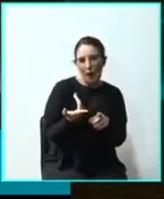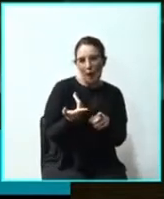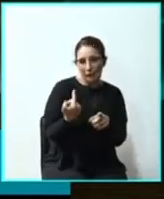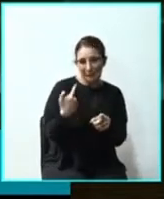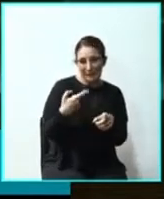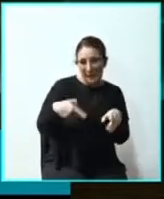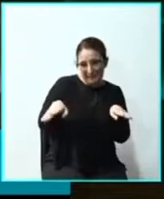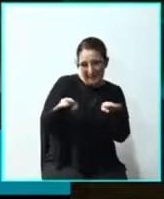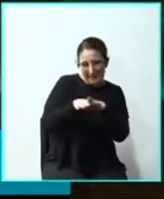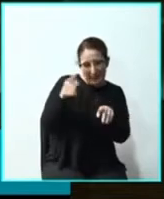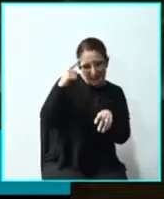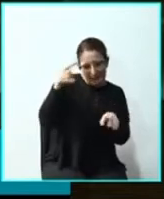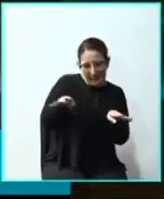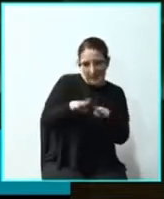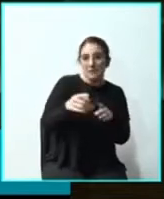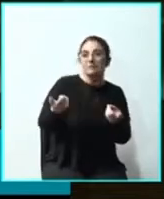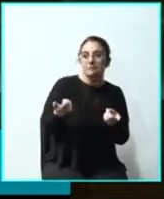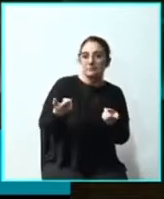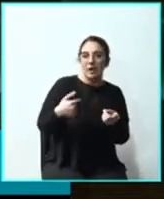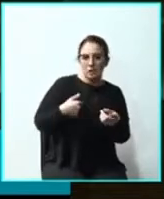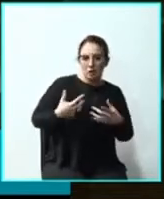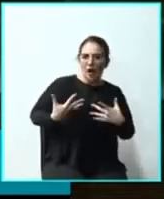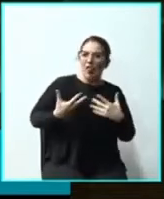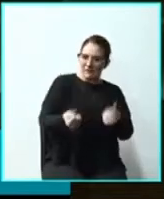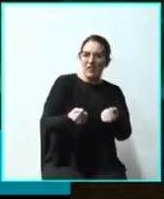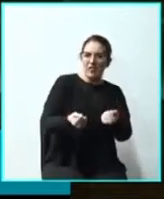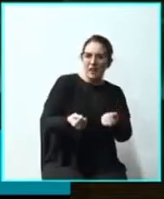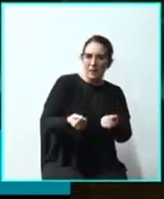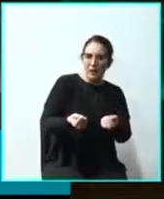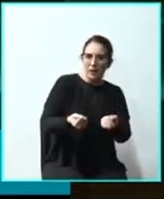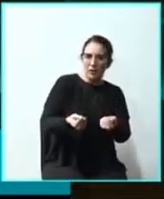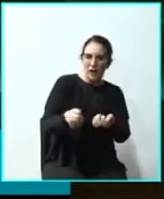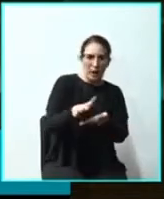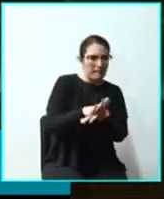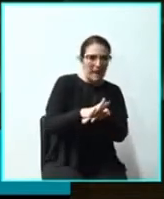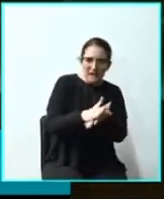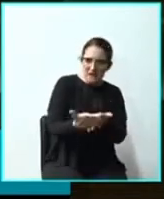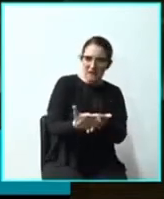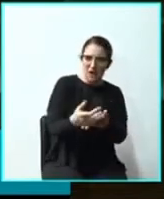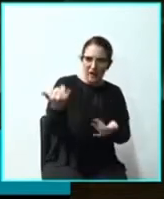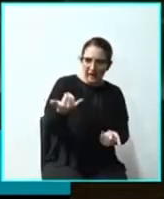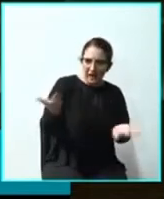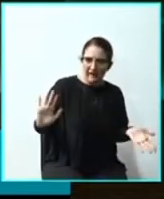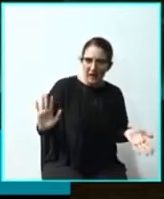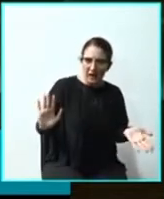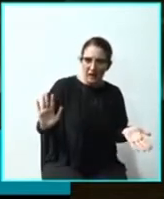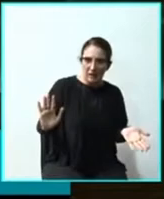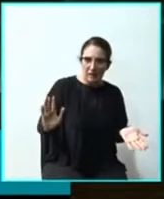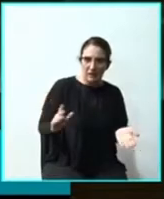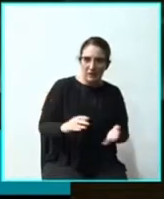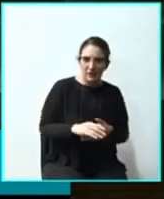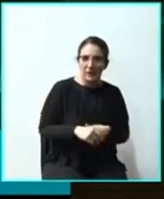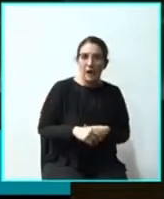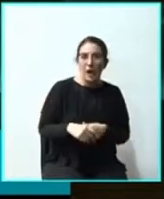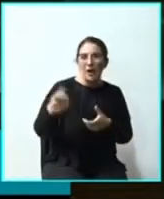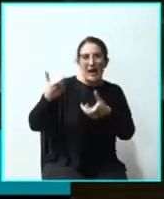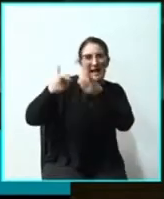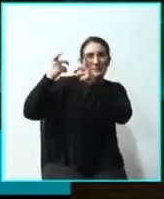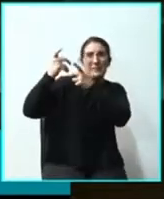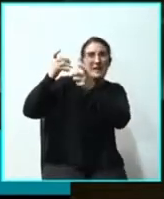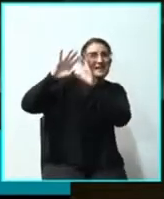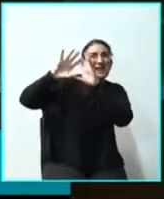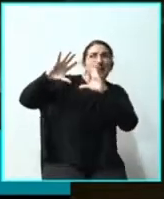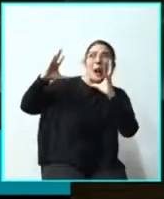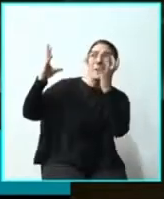aparecemos defendiendo estos principios fundamentales que tienen que existir. Cuando uno ve la experiencia internacional y ve lo que